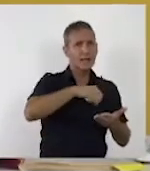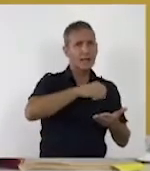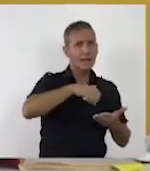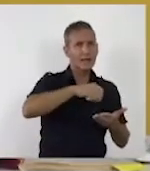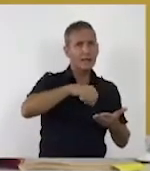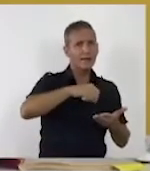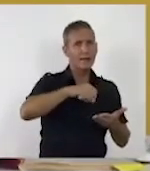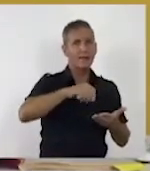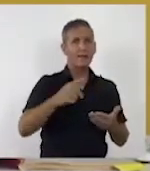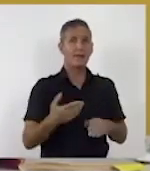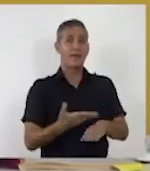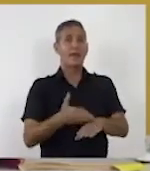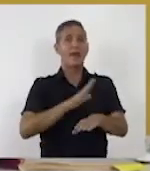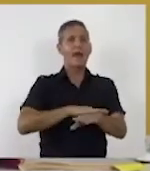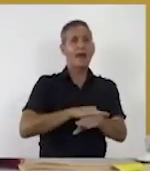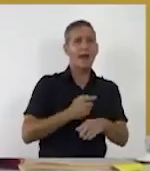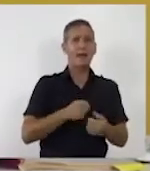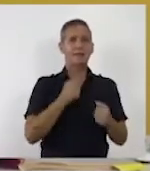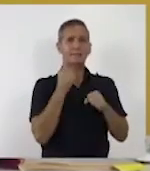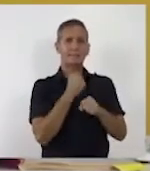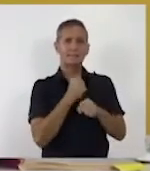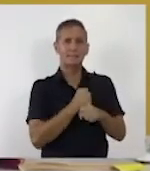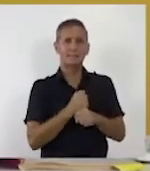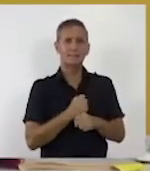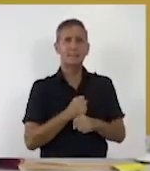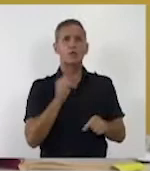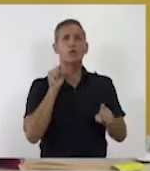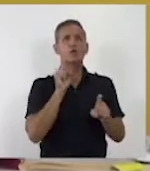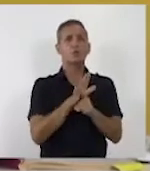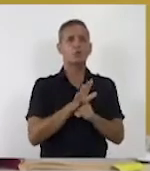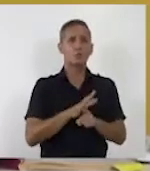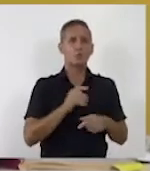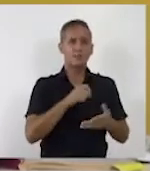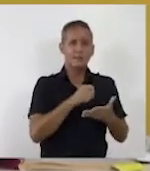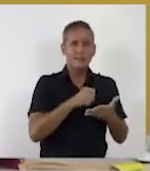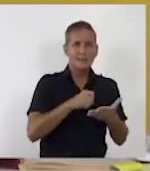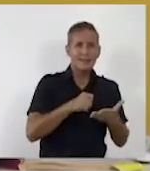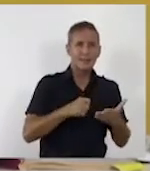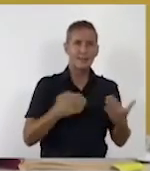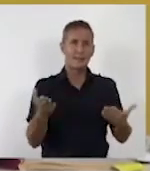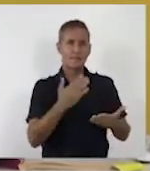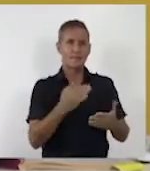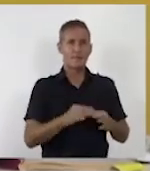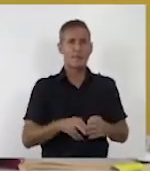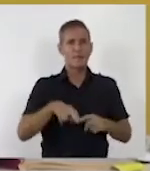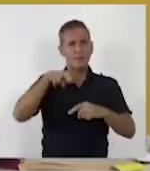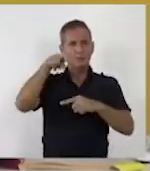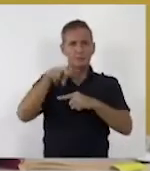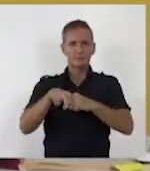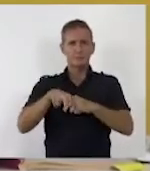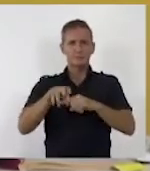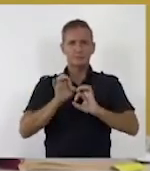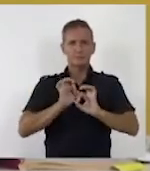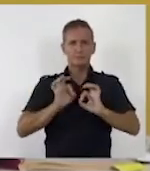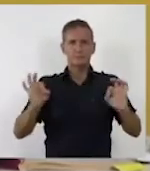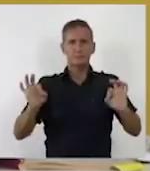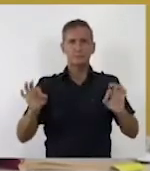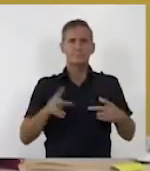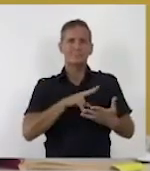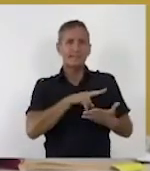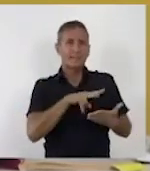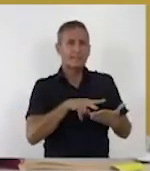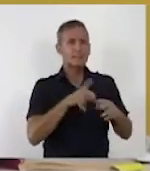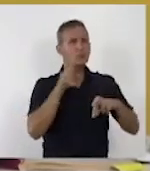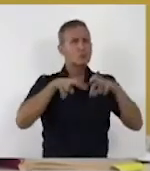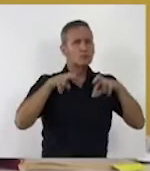observen antes de trabajar y comenzar a escribir en el cuaderno se sientan correctamente leen